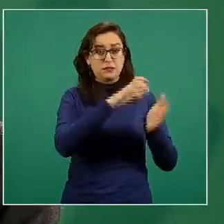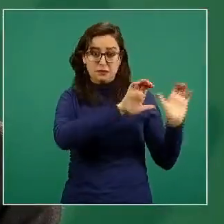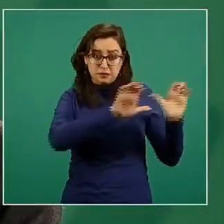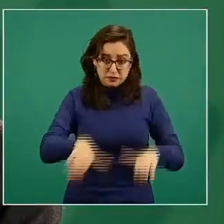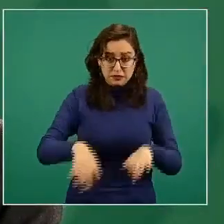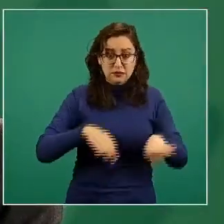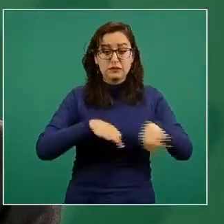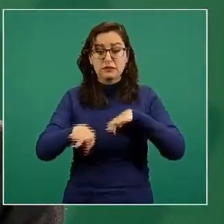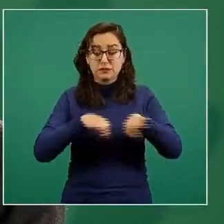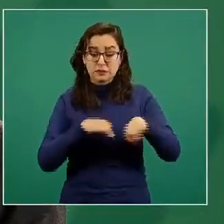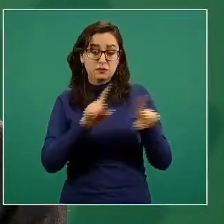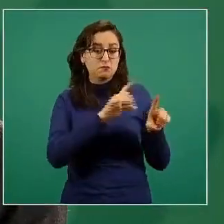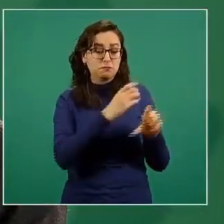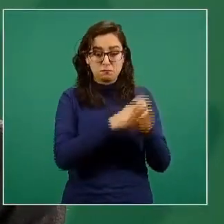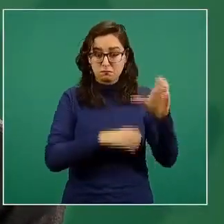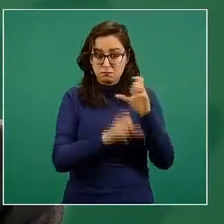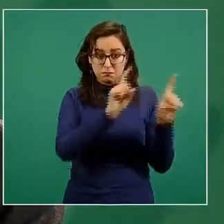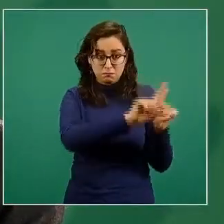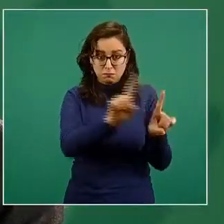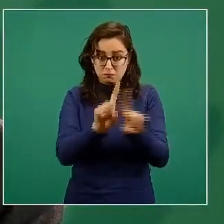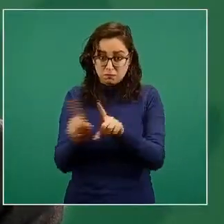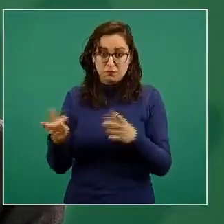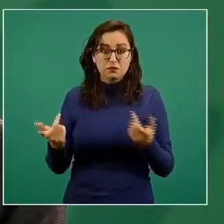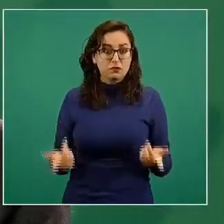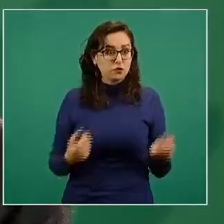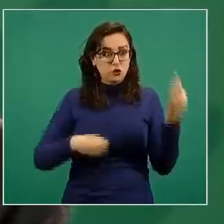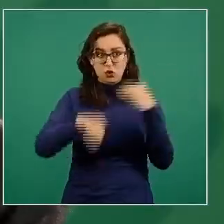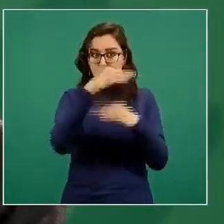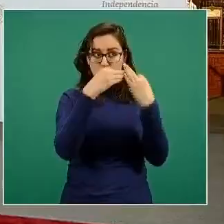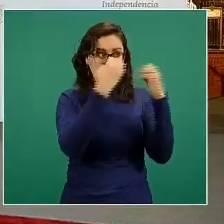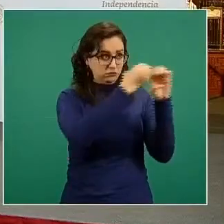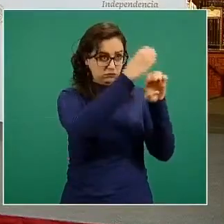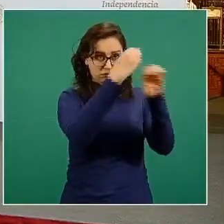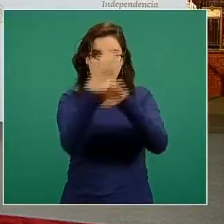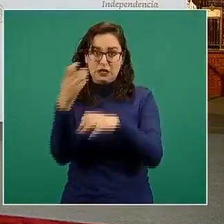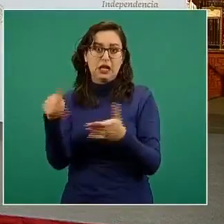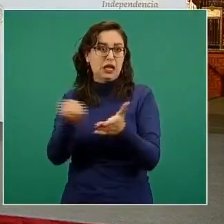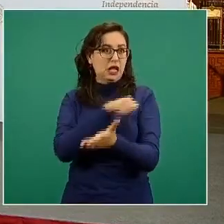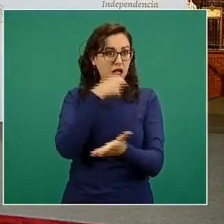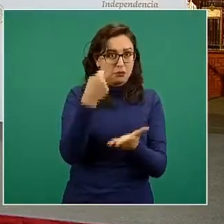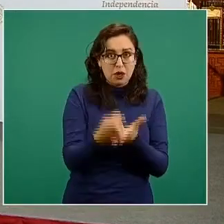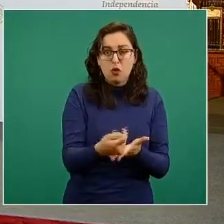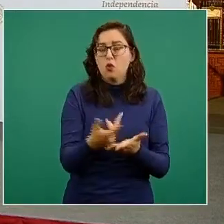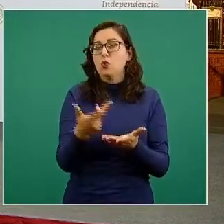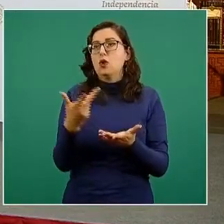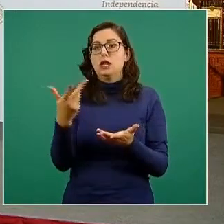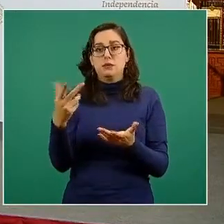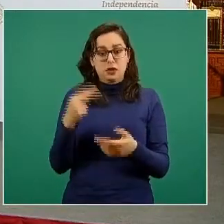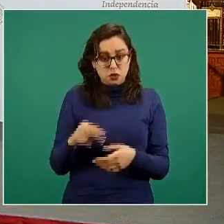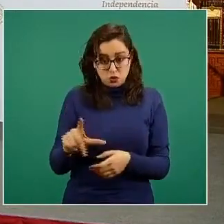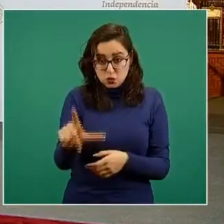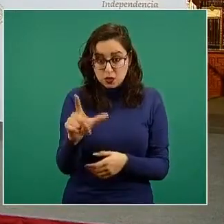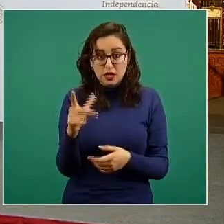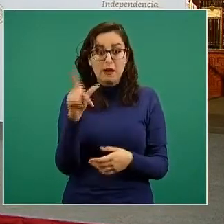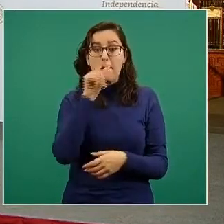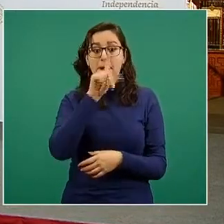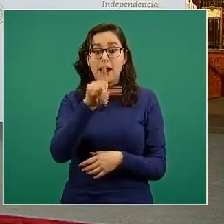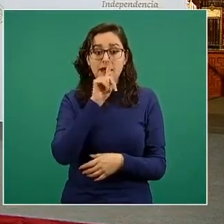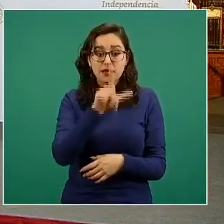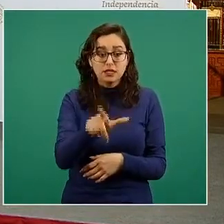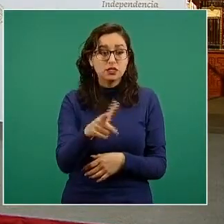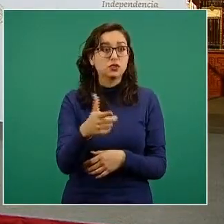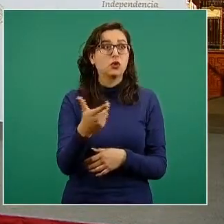de insumos, lo que están usando los estados, los diversos estados, Tamaulipas, Nuevo León,